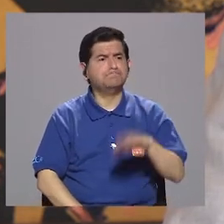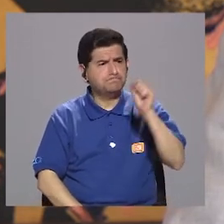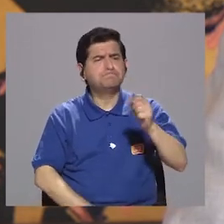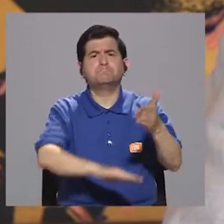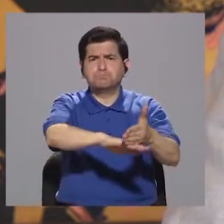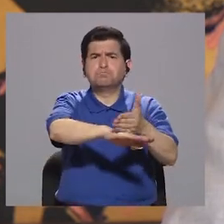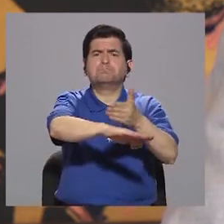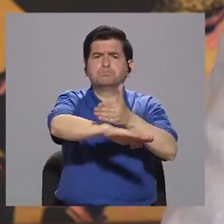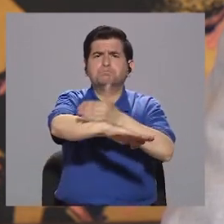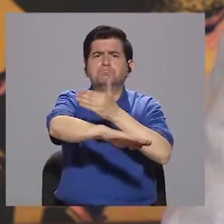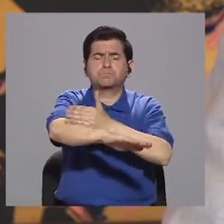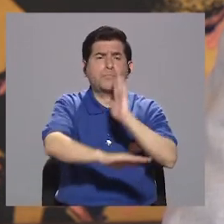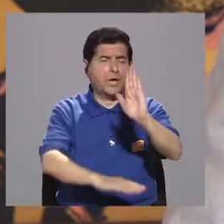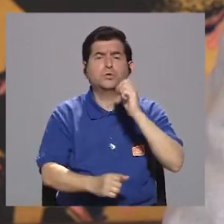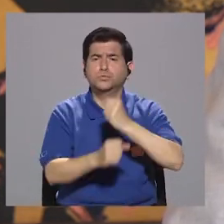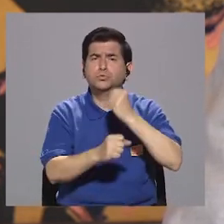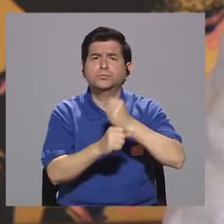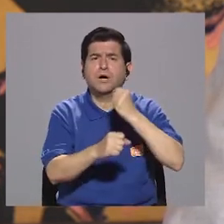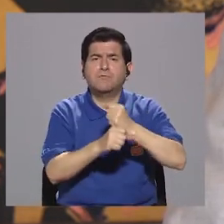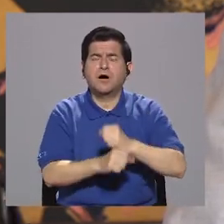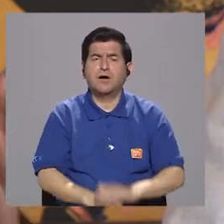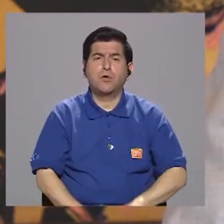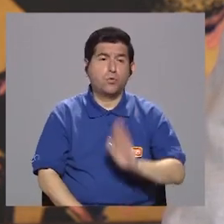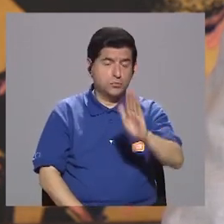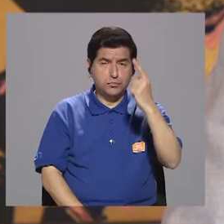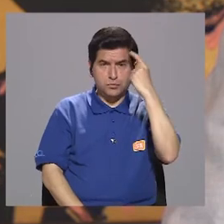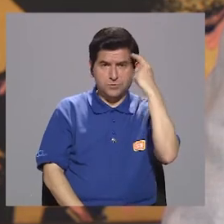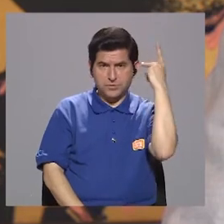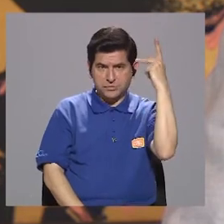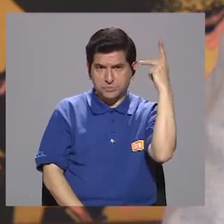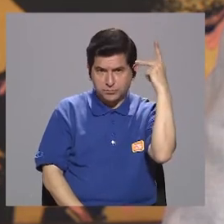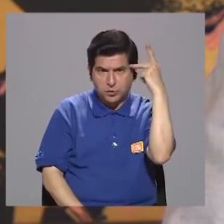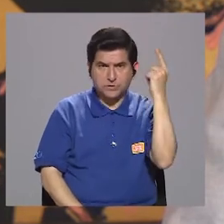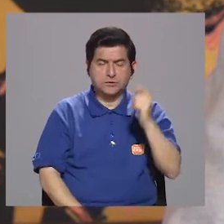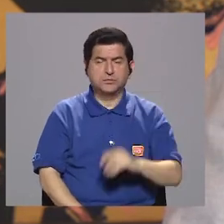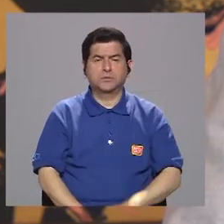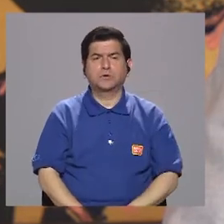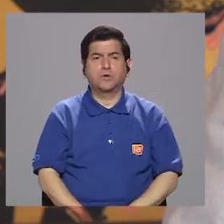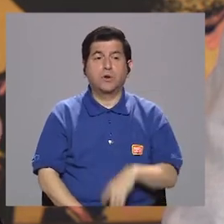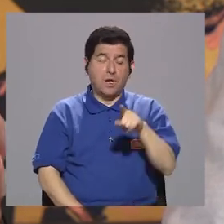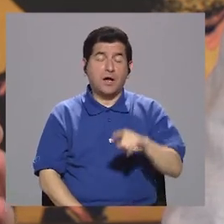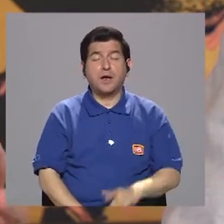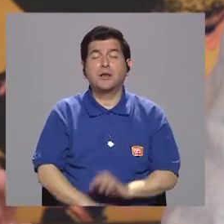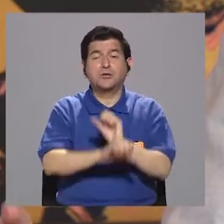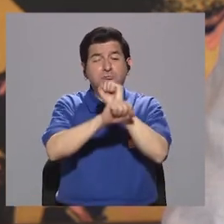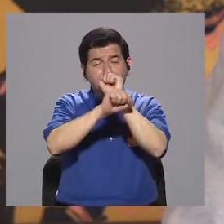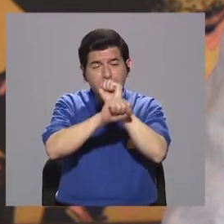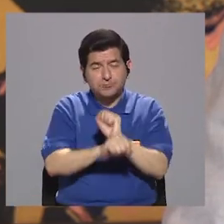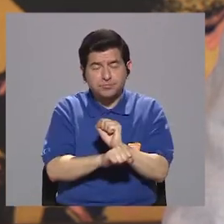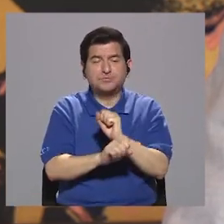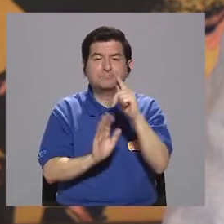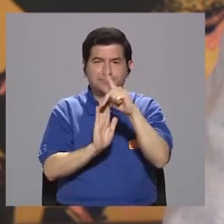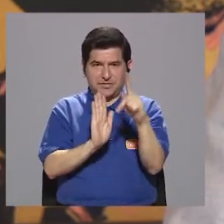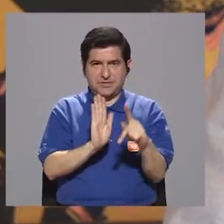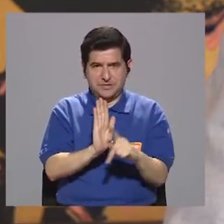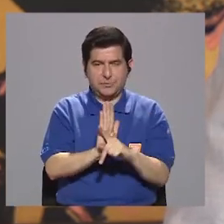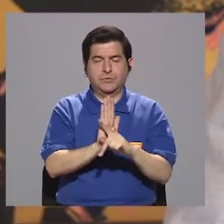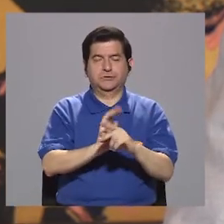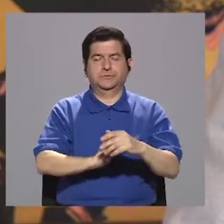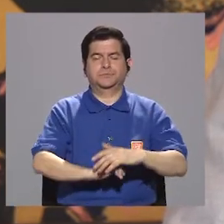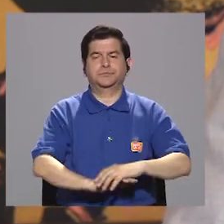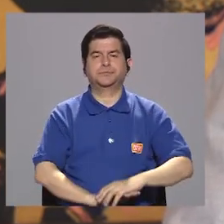progresista en cuanto a su gran obra y a su pensamiento político, conservador en cuanto a sus principios.